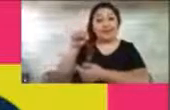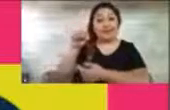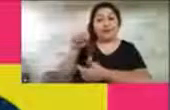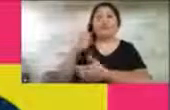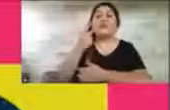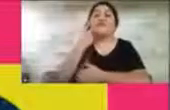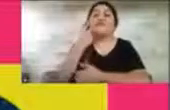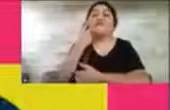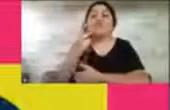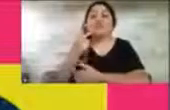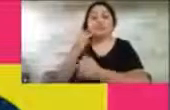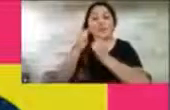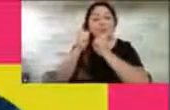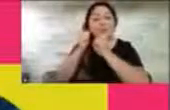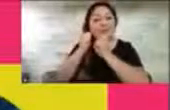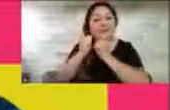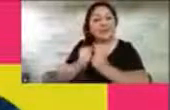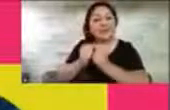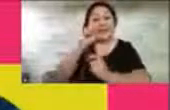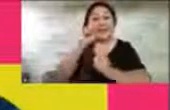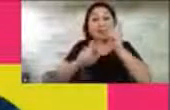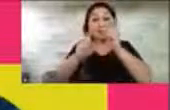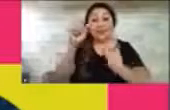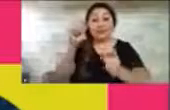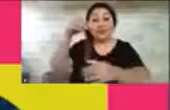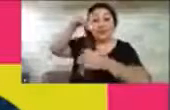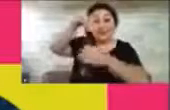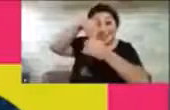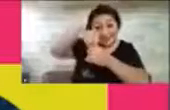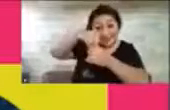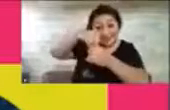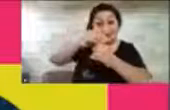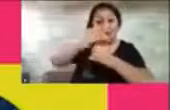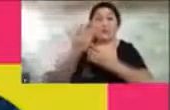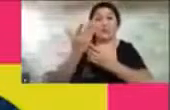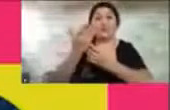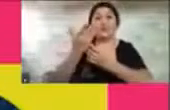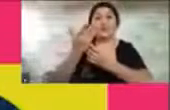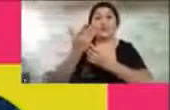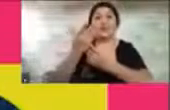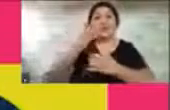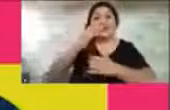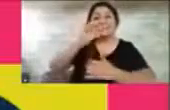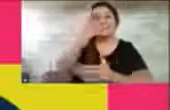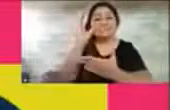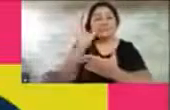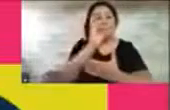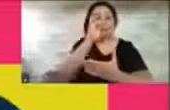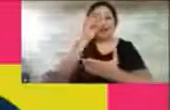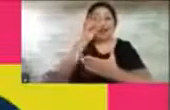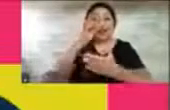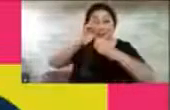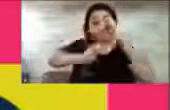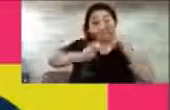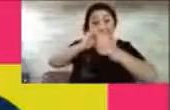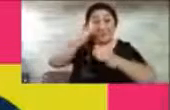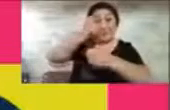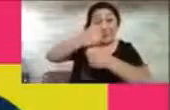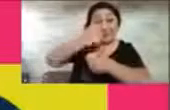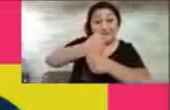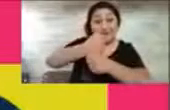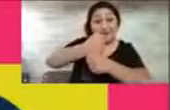lograr que las personas dentro del ambiente logran encontrar algo inclusivo y accesible que los trabajadores también